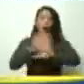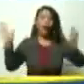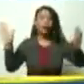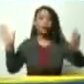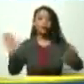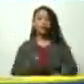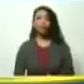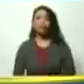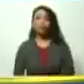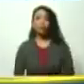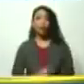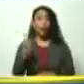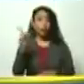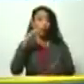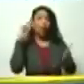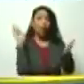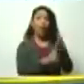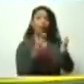es la verdad